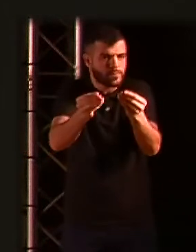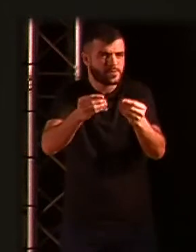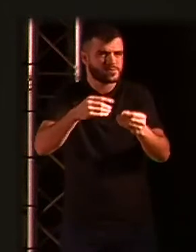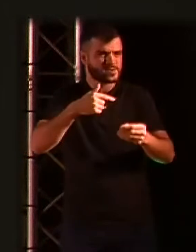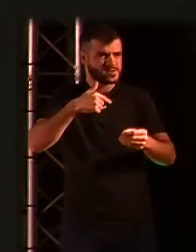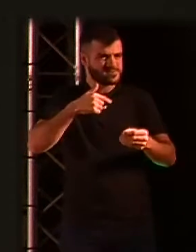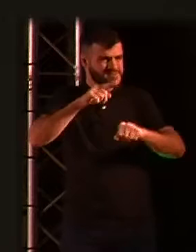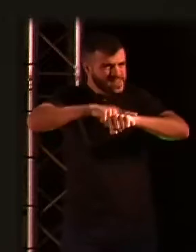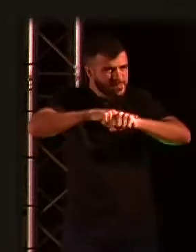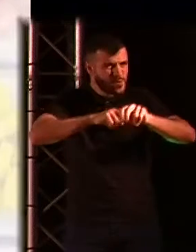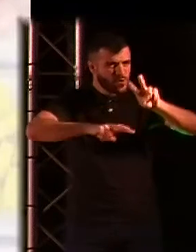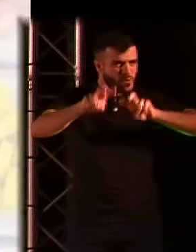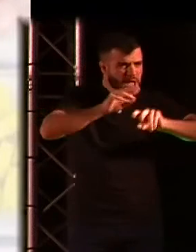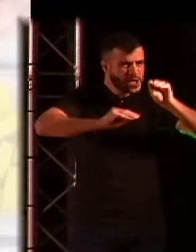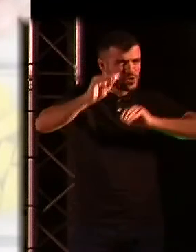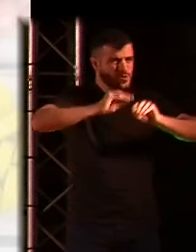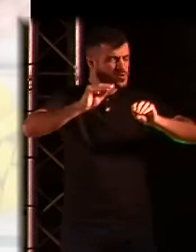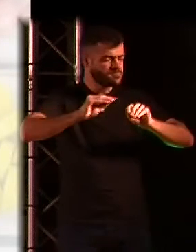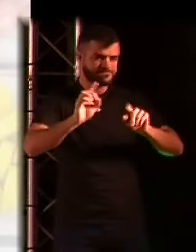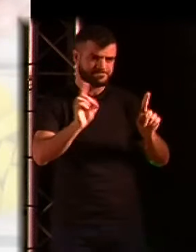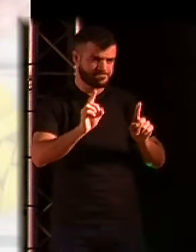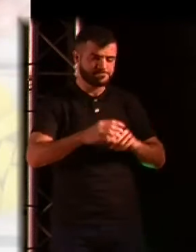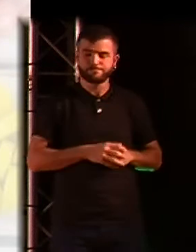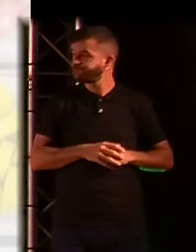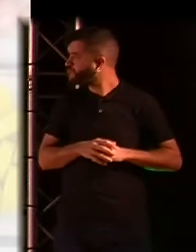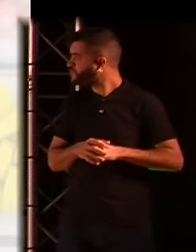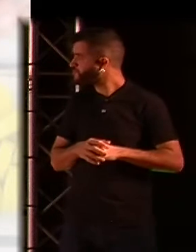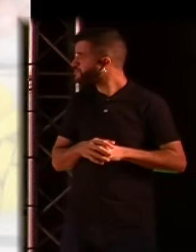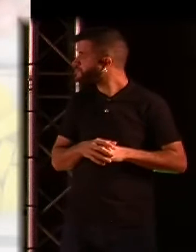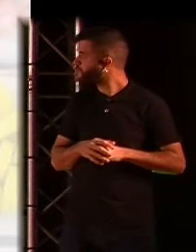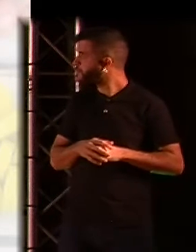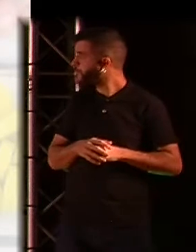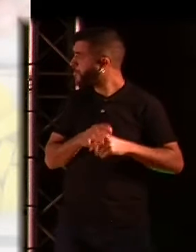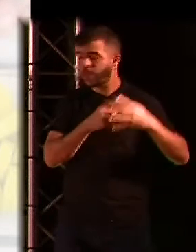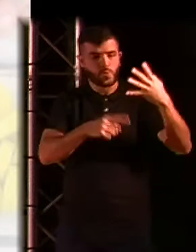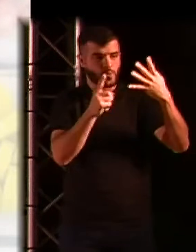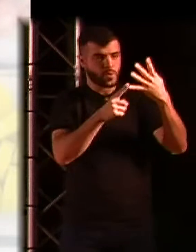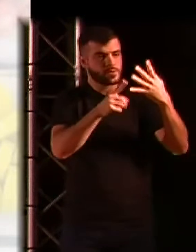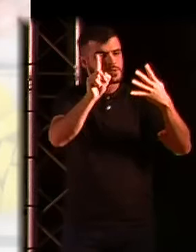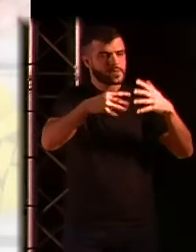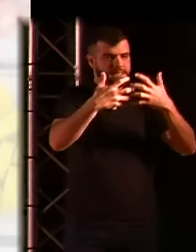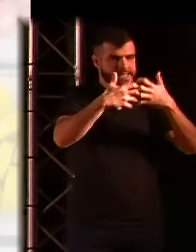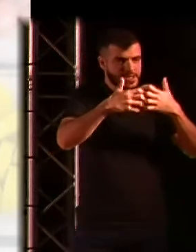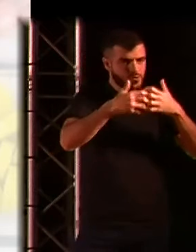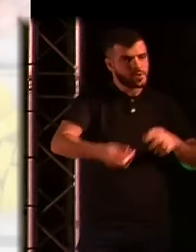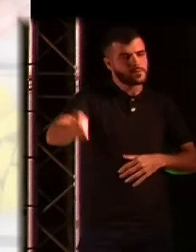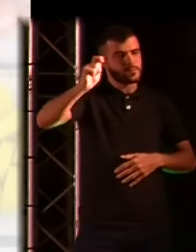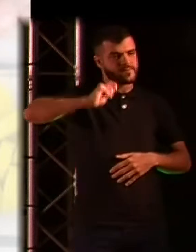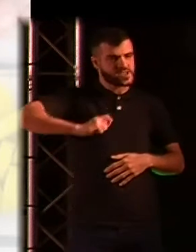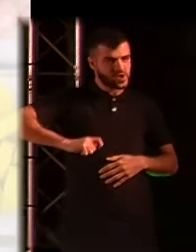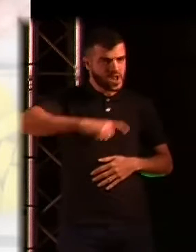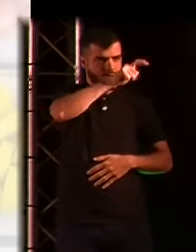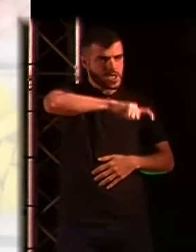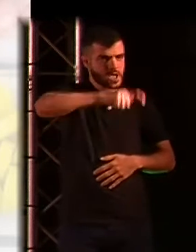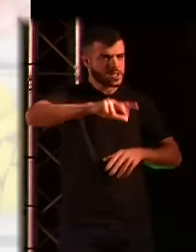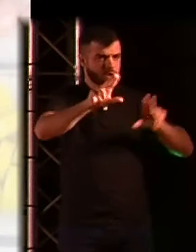solución. También tenemos la industria, los profesionales, todos los consumidores en general, tenemos